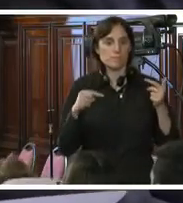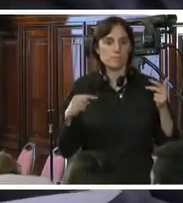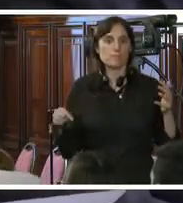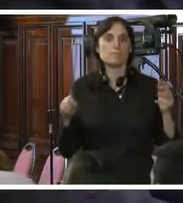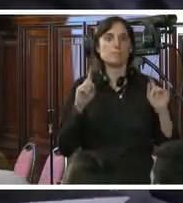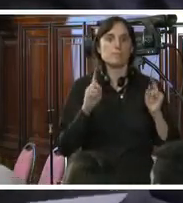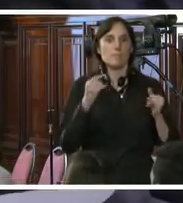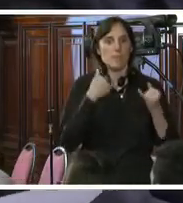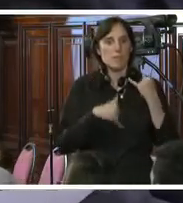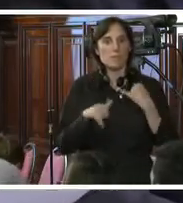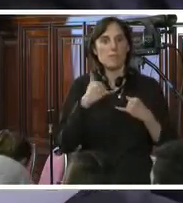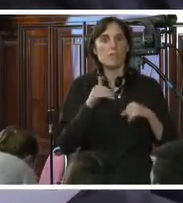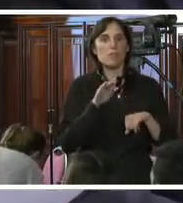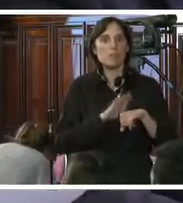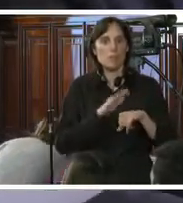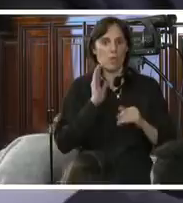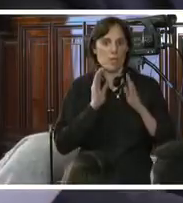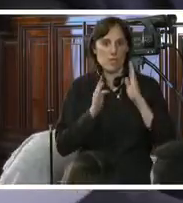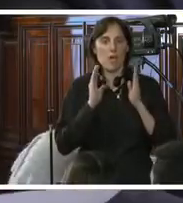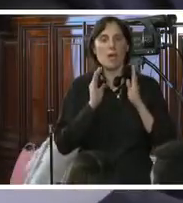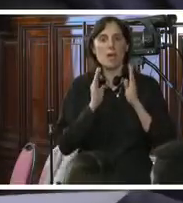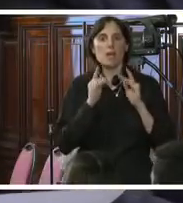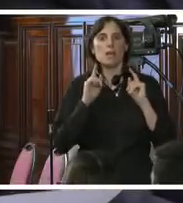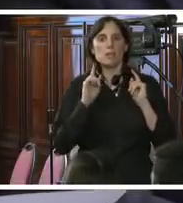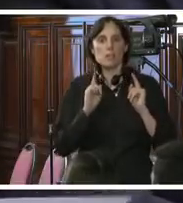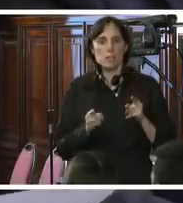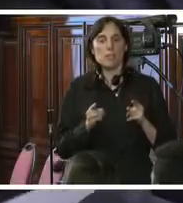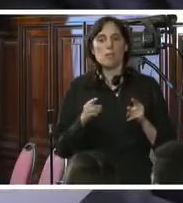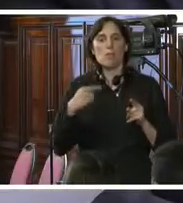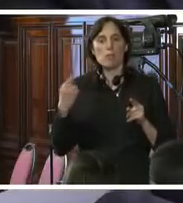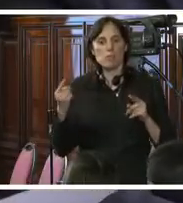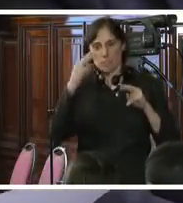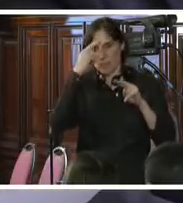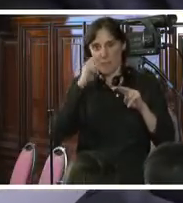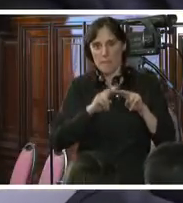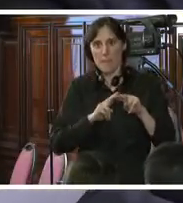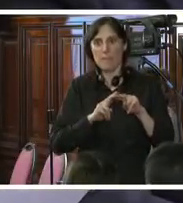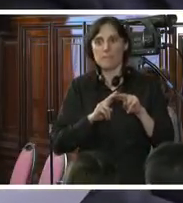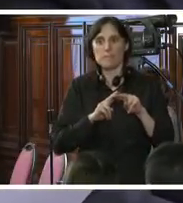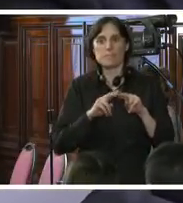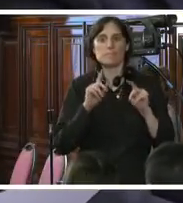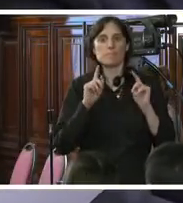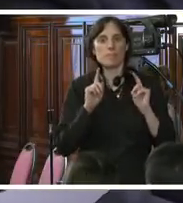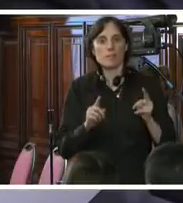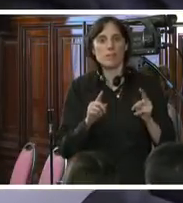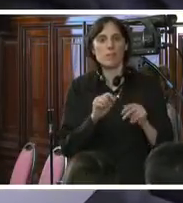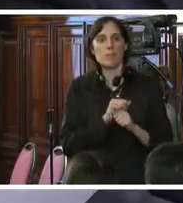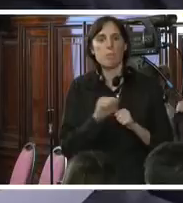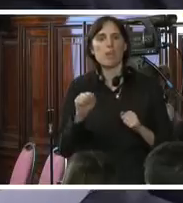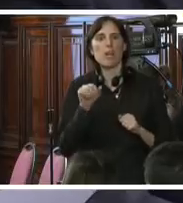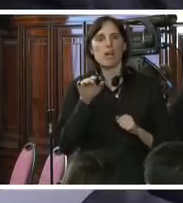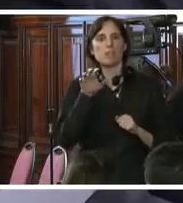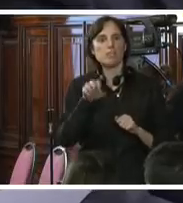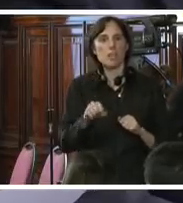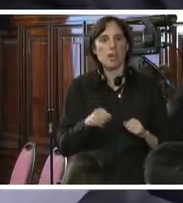de información sobre tratamiento, autocuidado y prevención de la reinfección. Como tercer punto, el acceso al aborto legal para